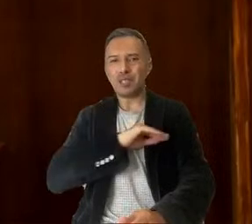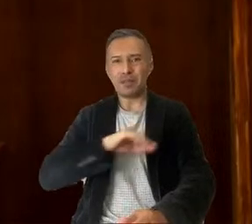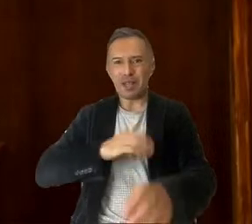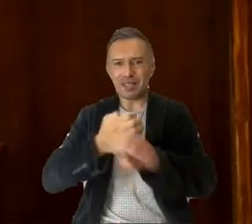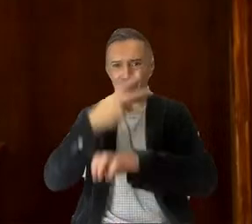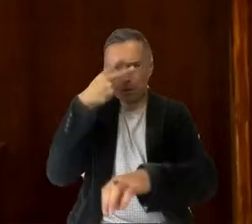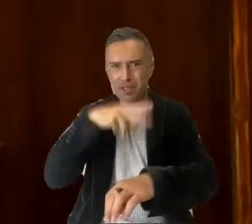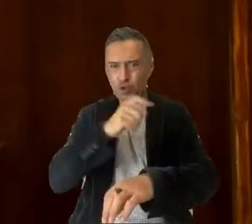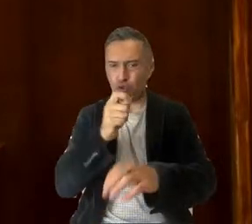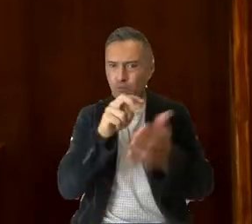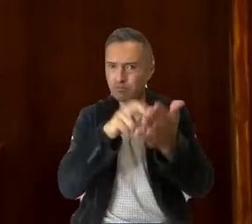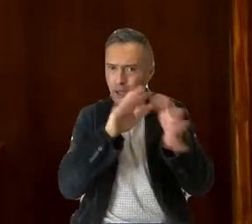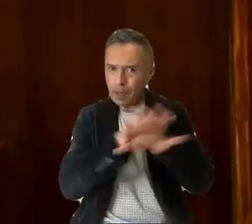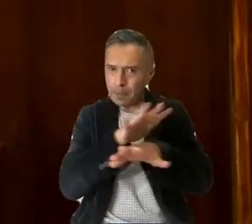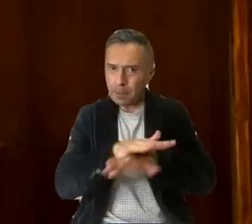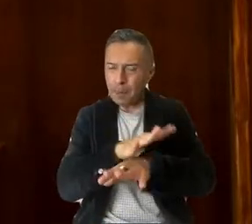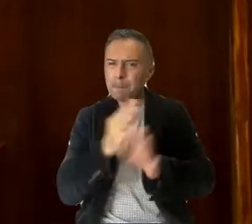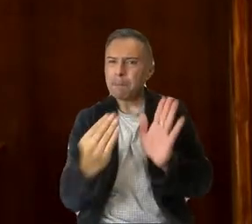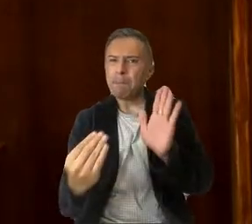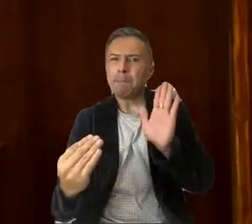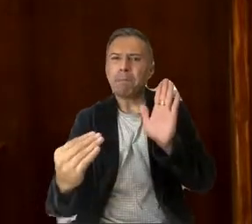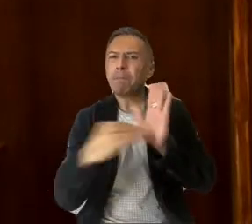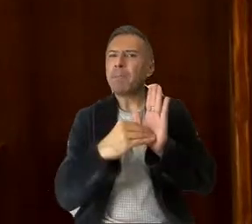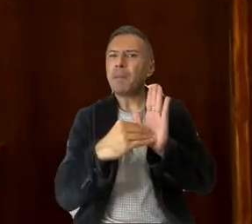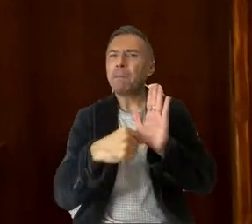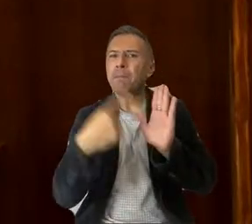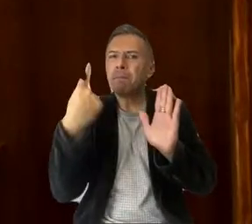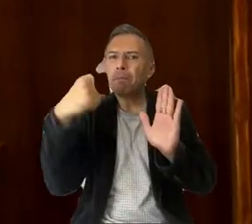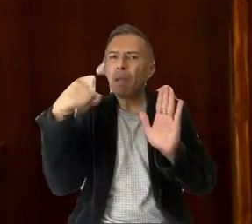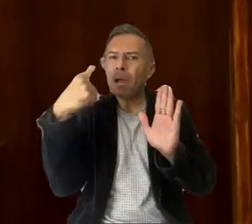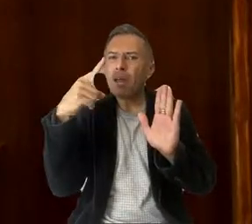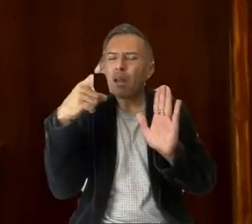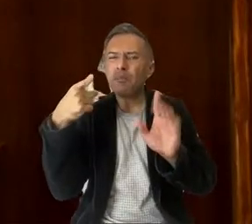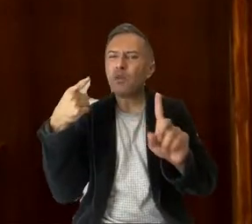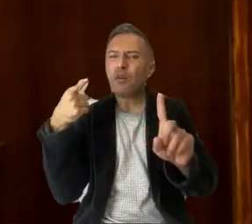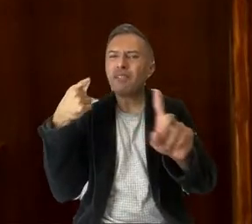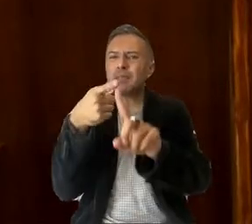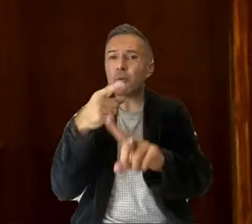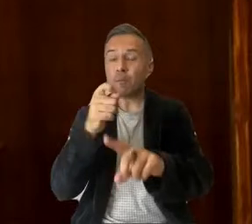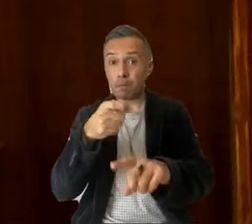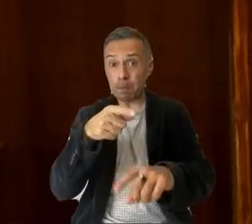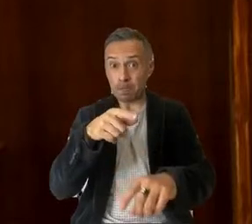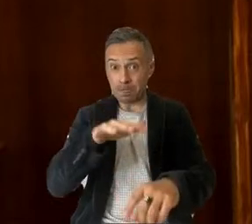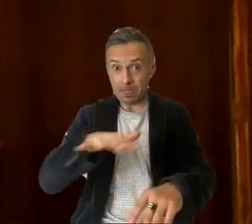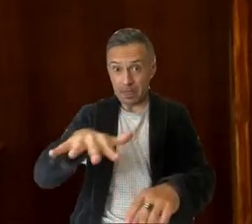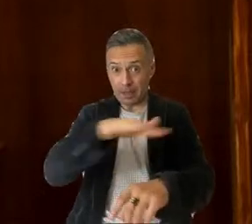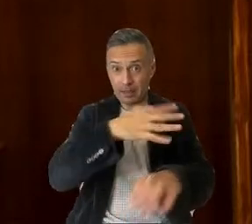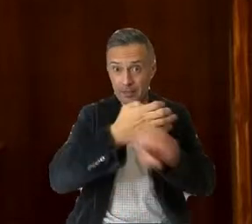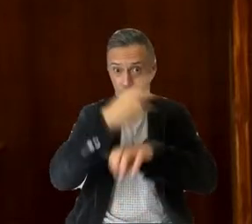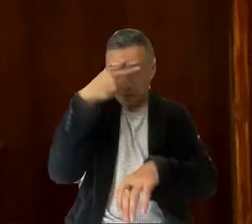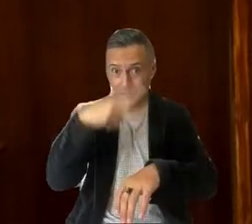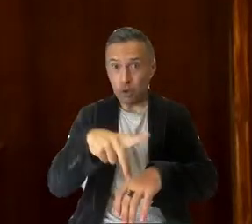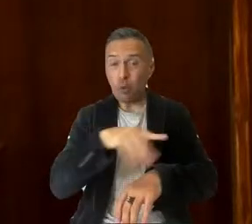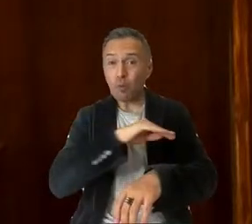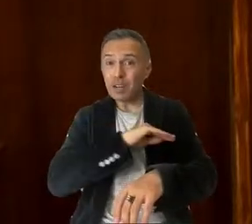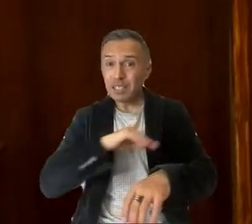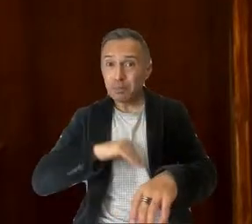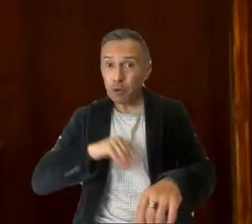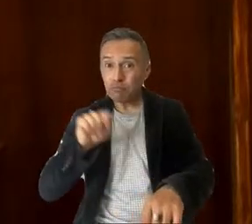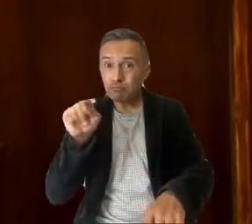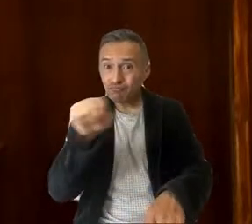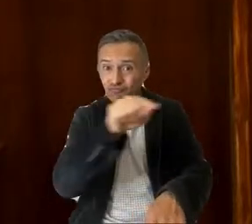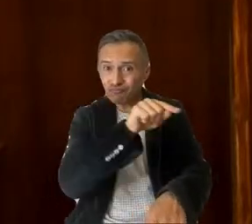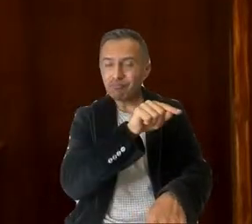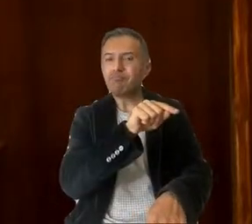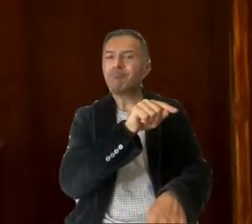de México, con la intención de que en todos los municipios del Estado